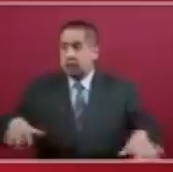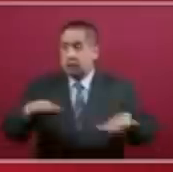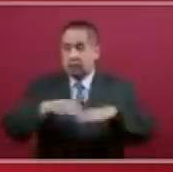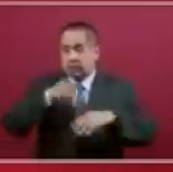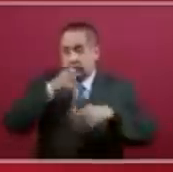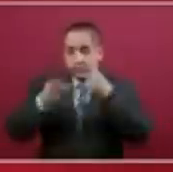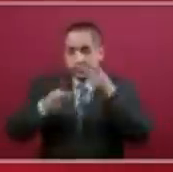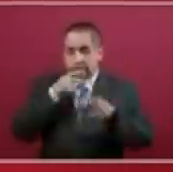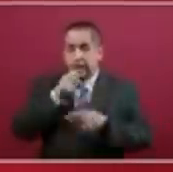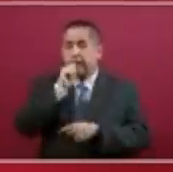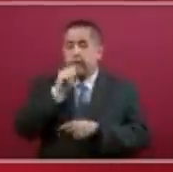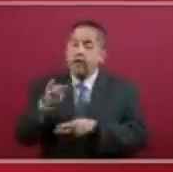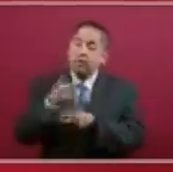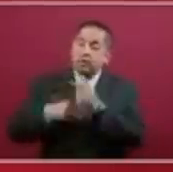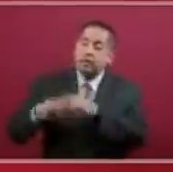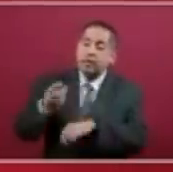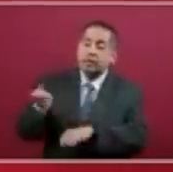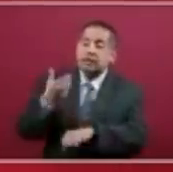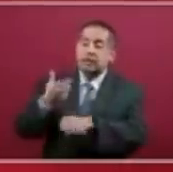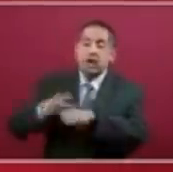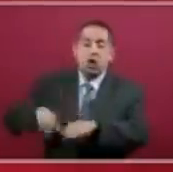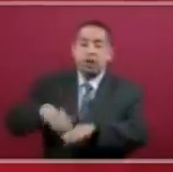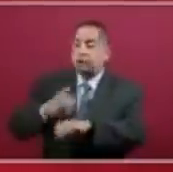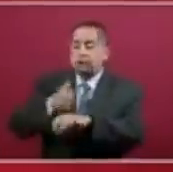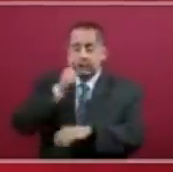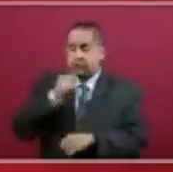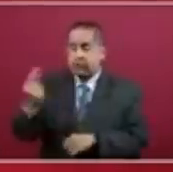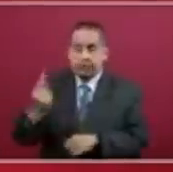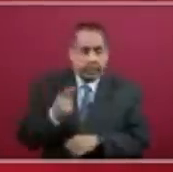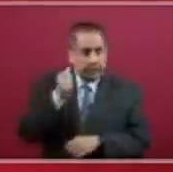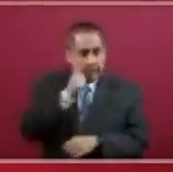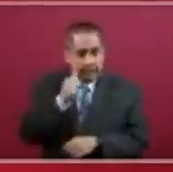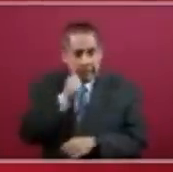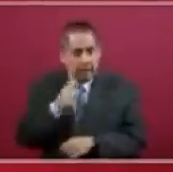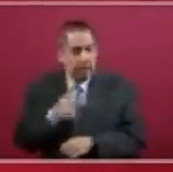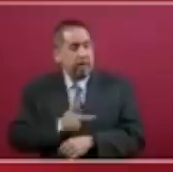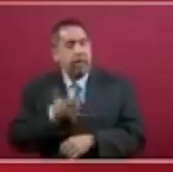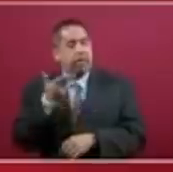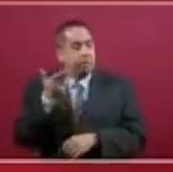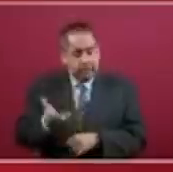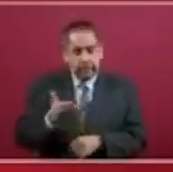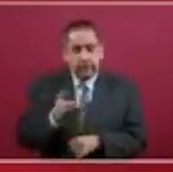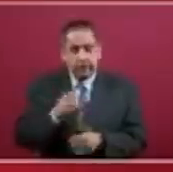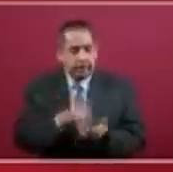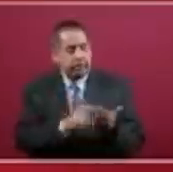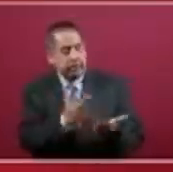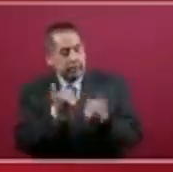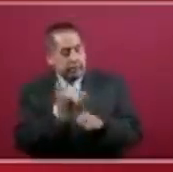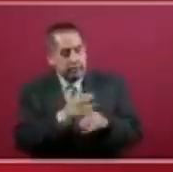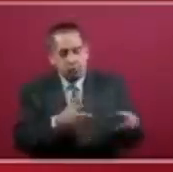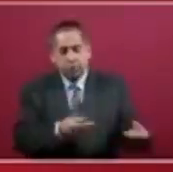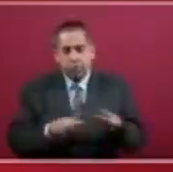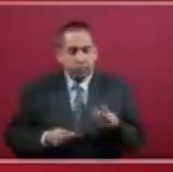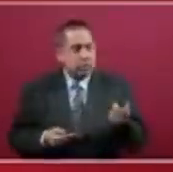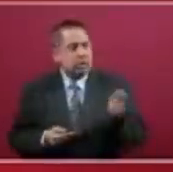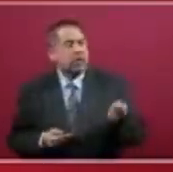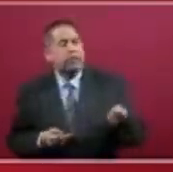por eso viene también la secretaria de Gobernación. Entonces se les pide que informen qué